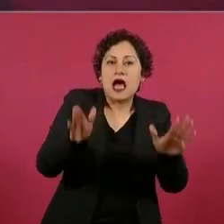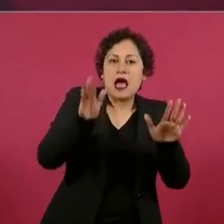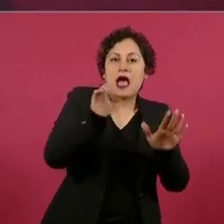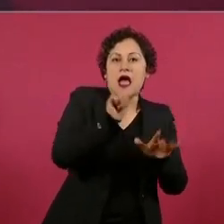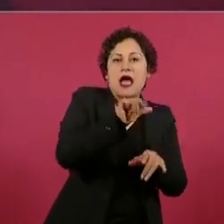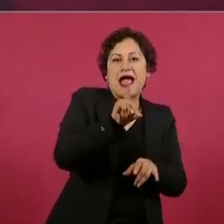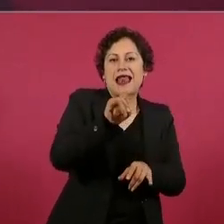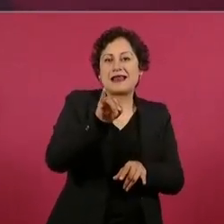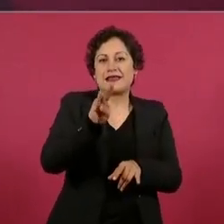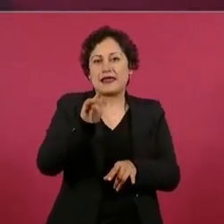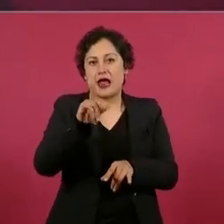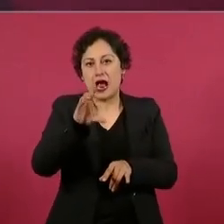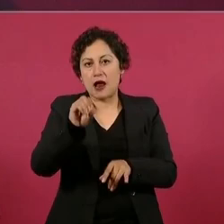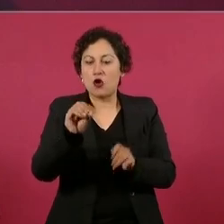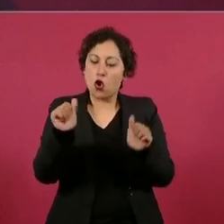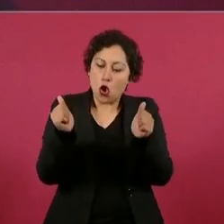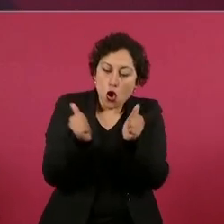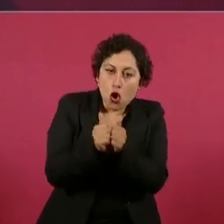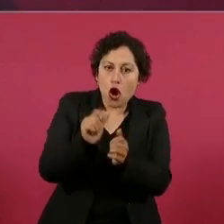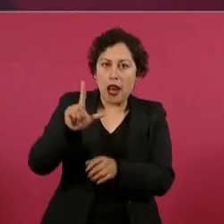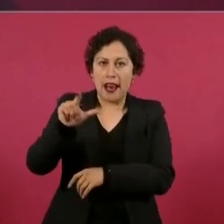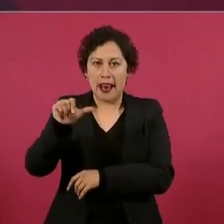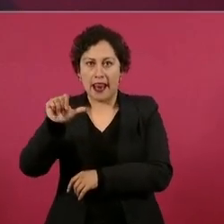que es distinto.